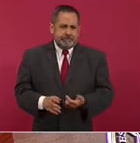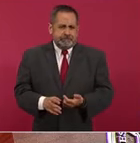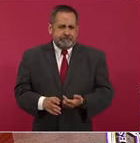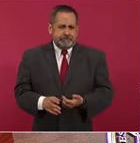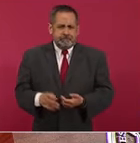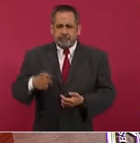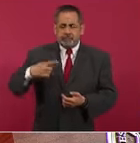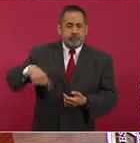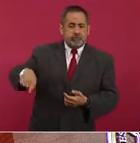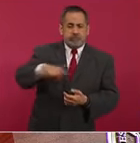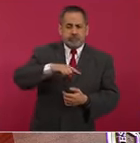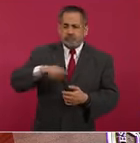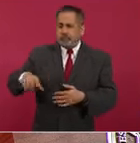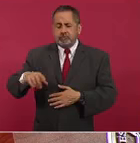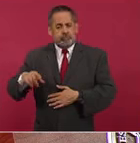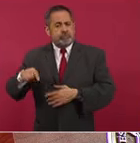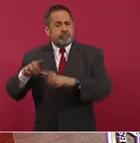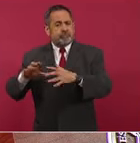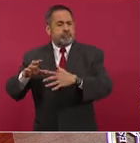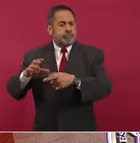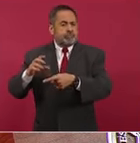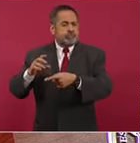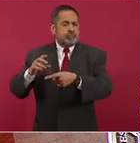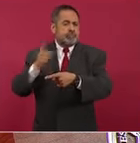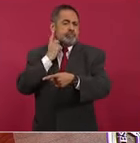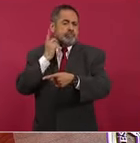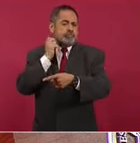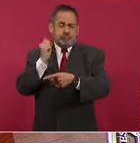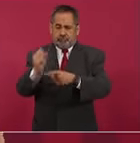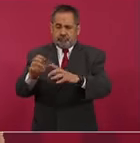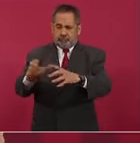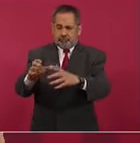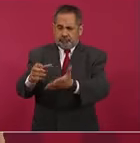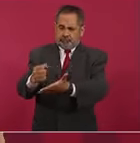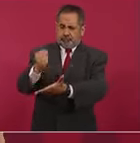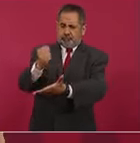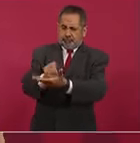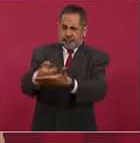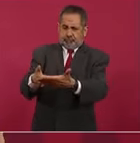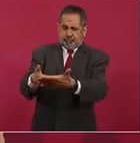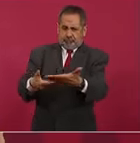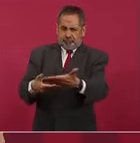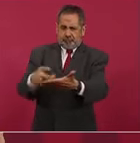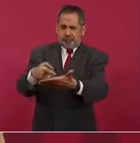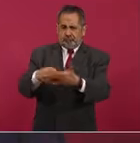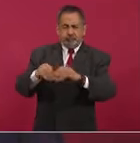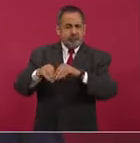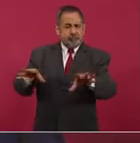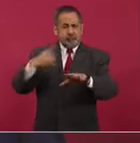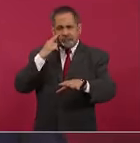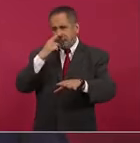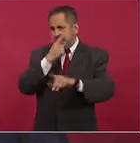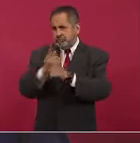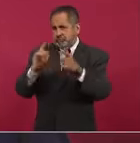un acuerdo del Poder Legislativo que tiene que ver con la promoción a la